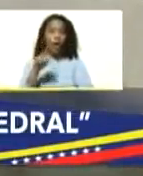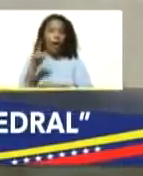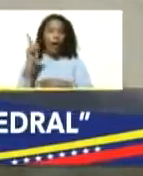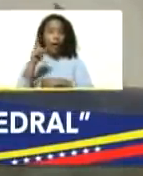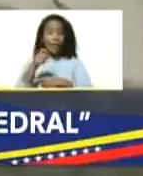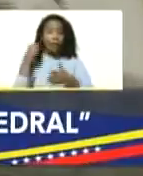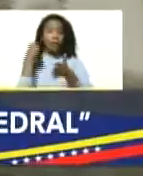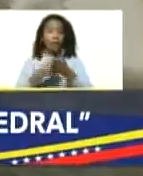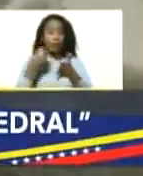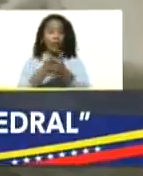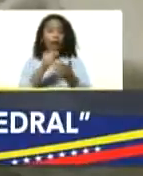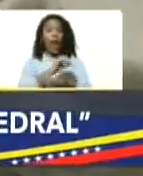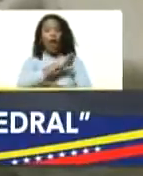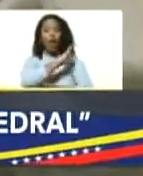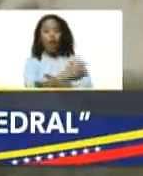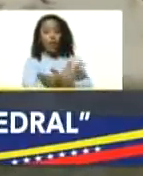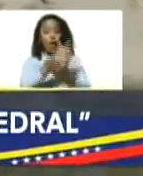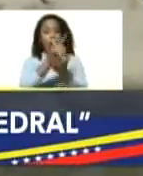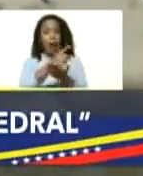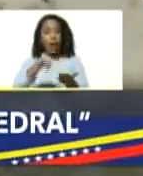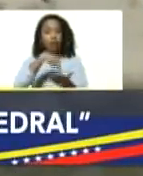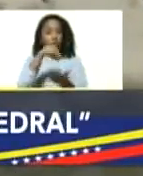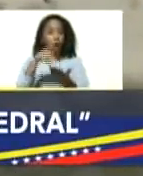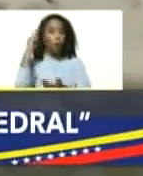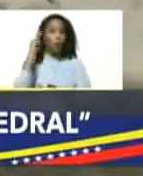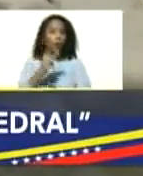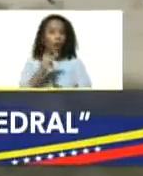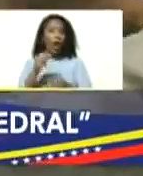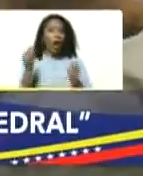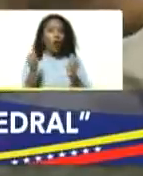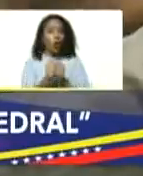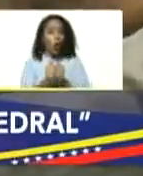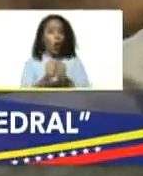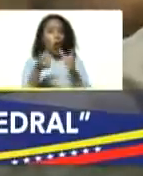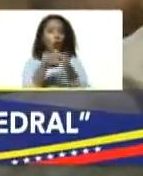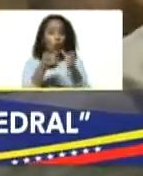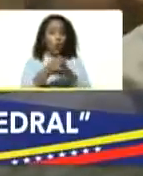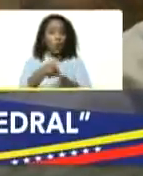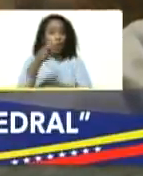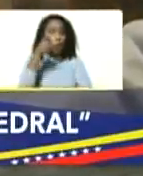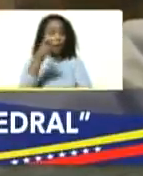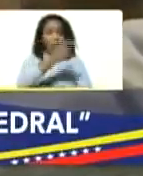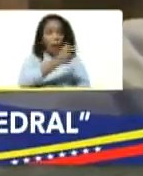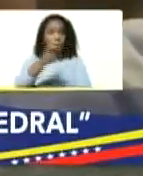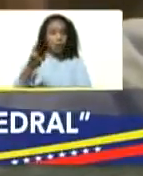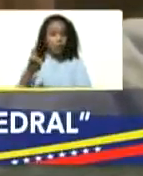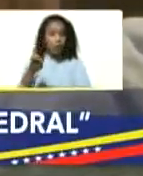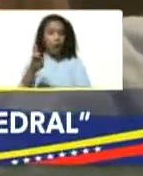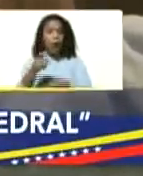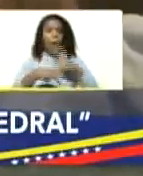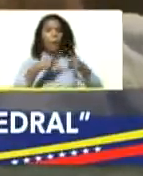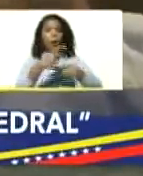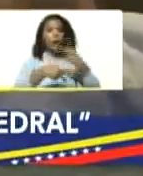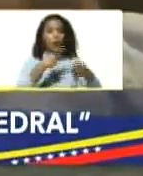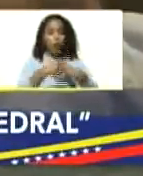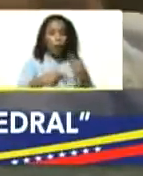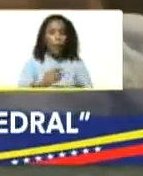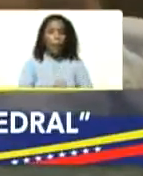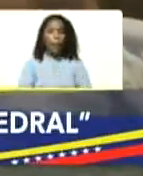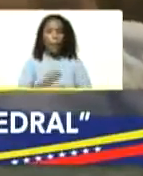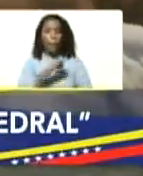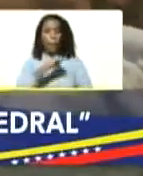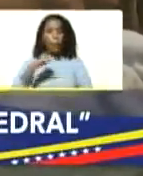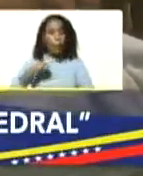con la fuerza armada nacional bolivariana con los órganos de seguridad ciudadana con los productores privados